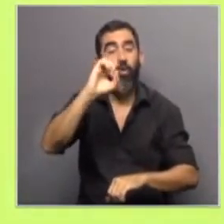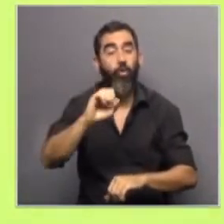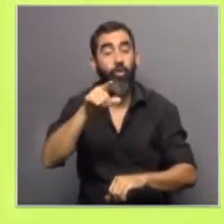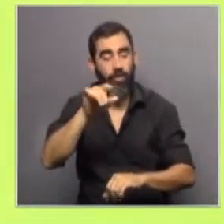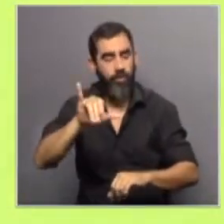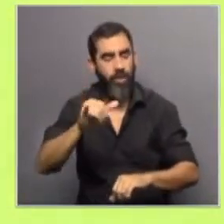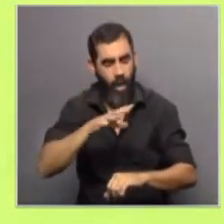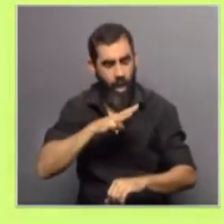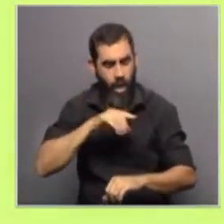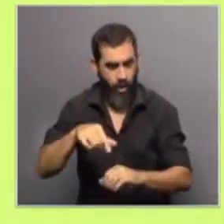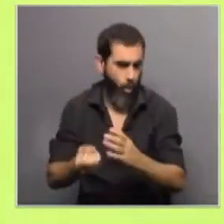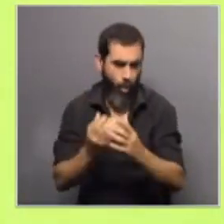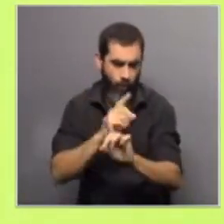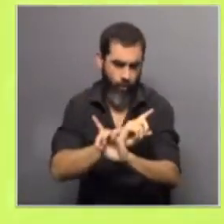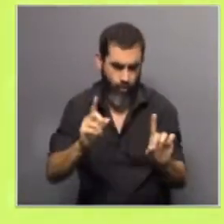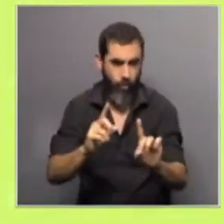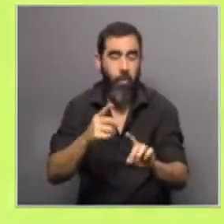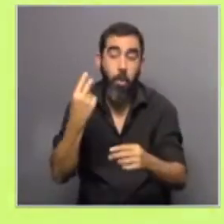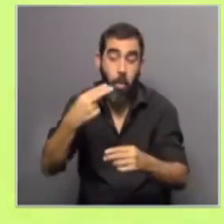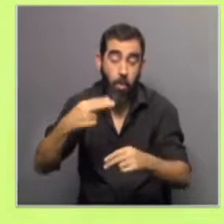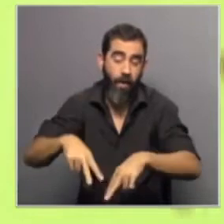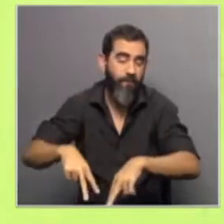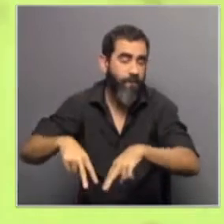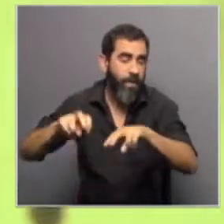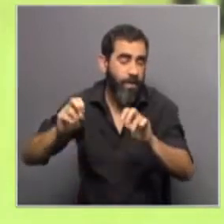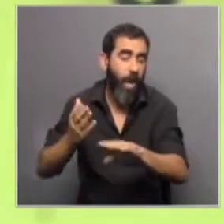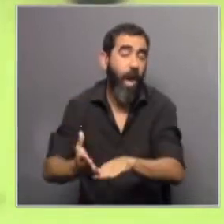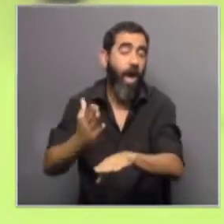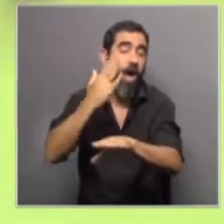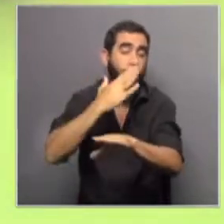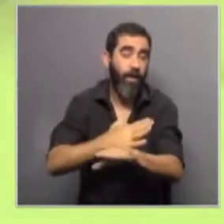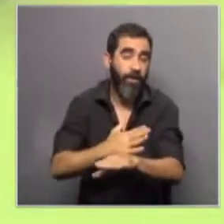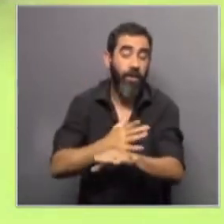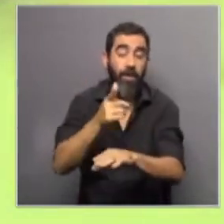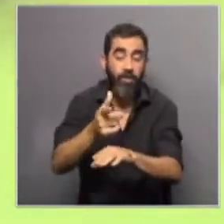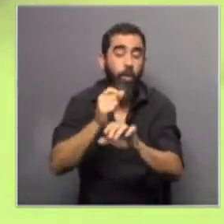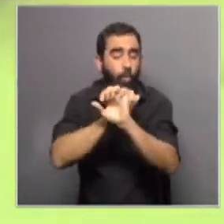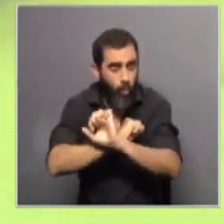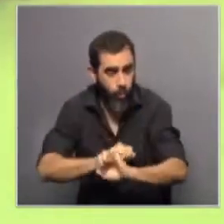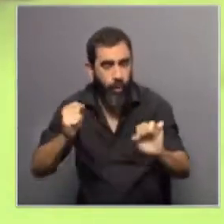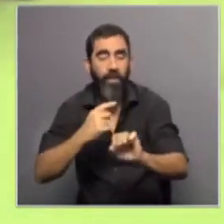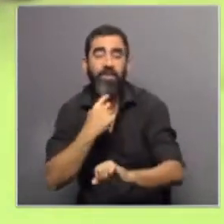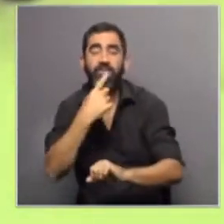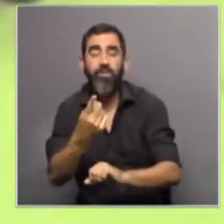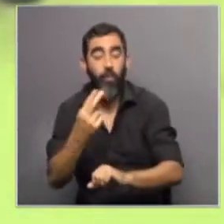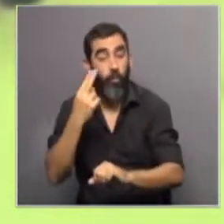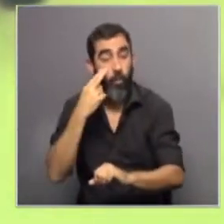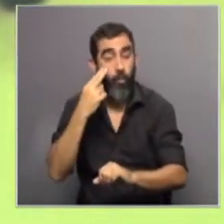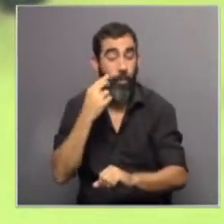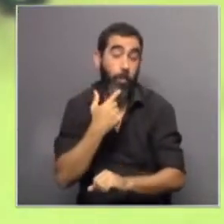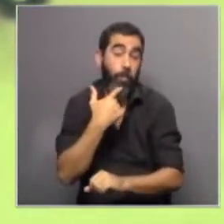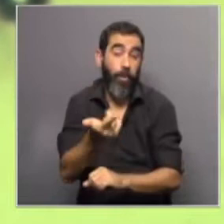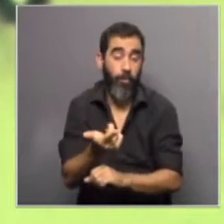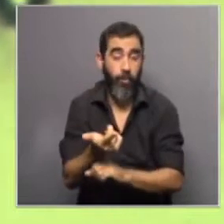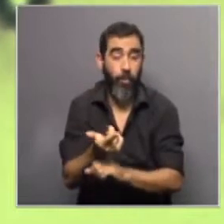ya existe, no es nuevo, no se había explorado la posibilidad de que fuera una solución para un problema tan grave como